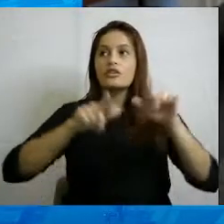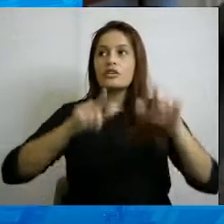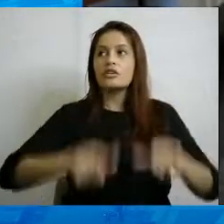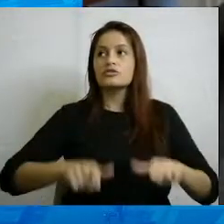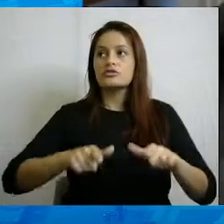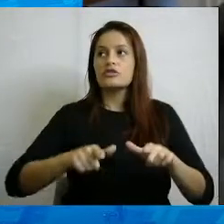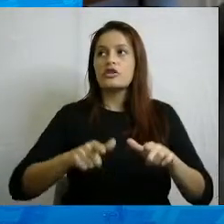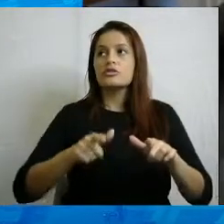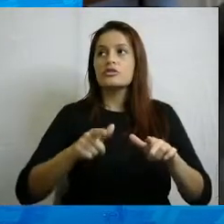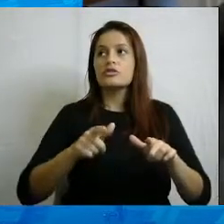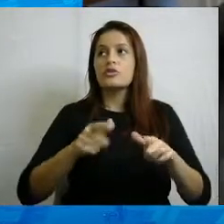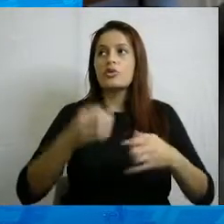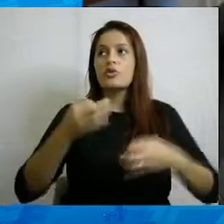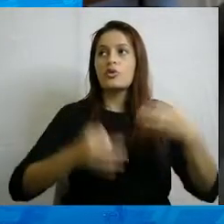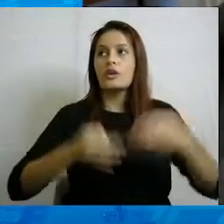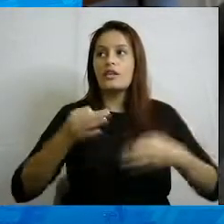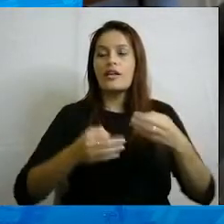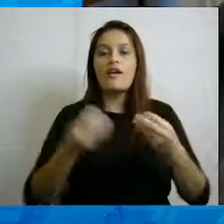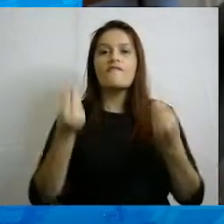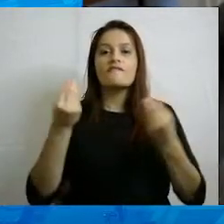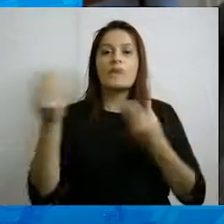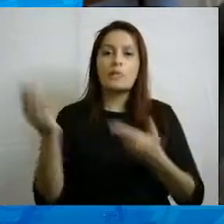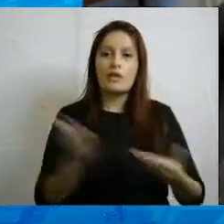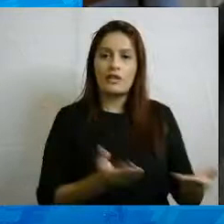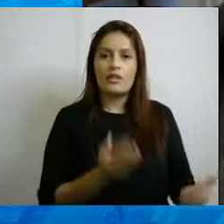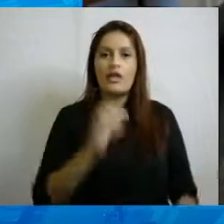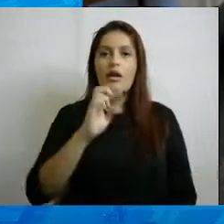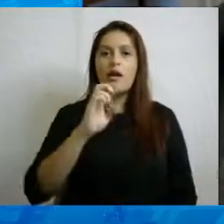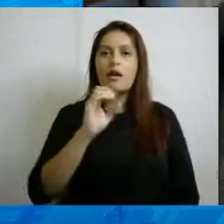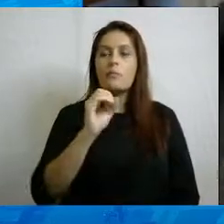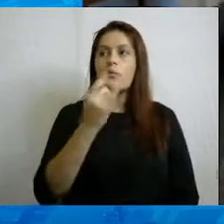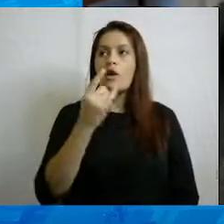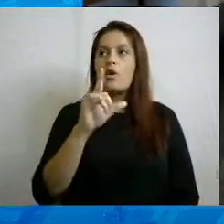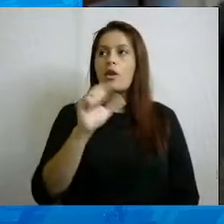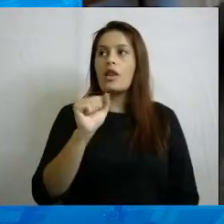Así que bienvenida, Paula Peña, directora.